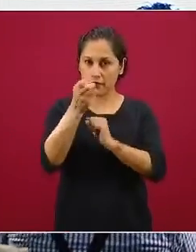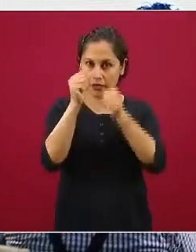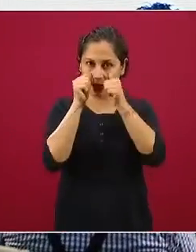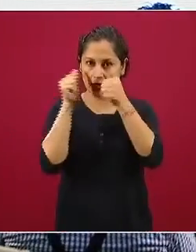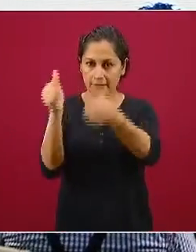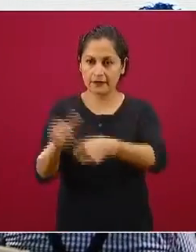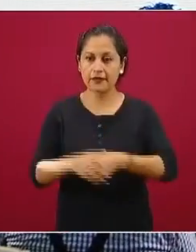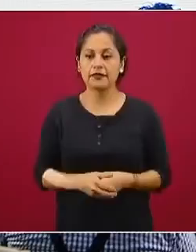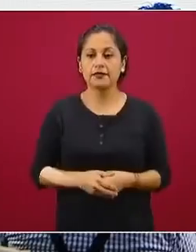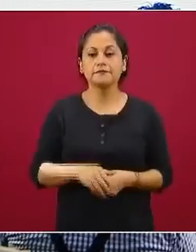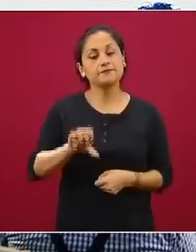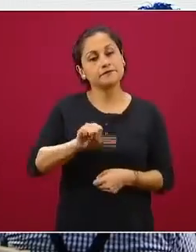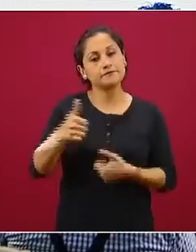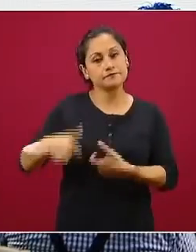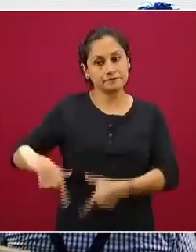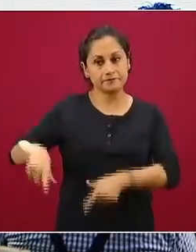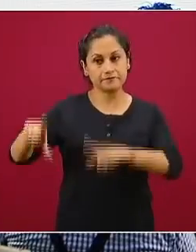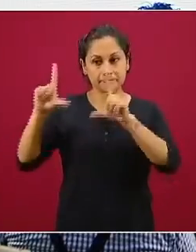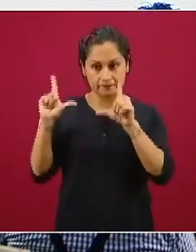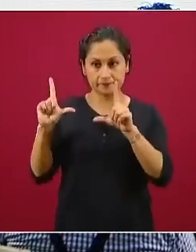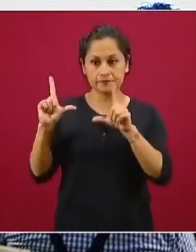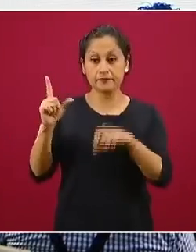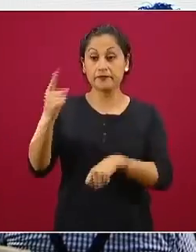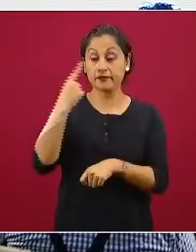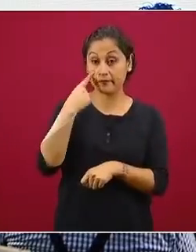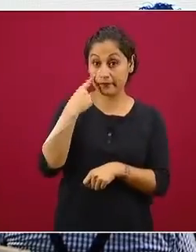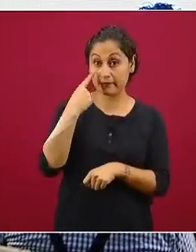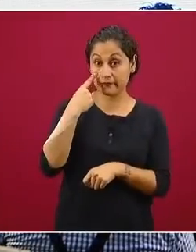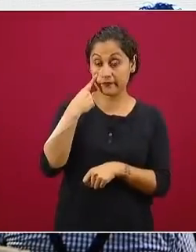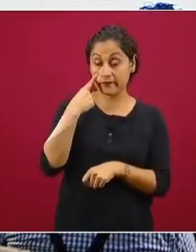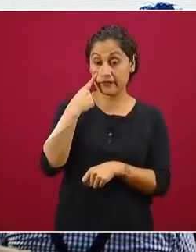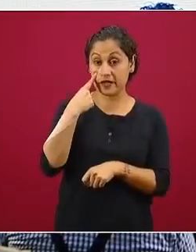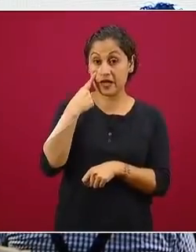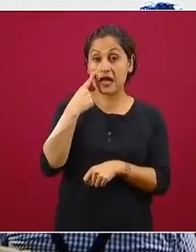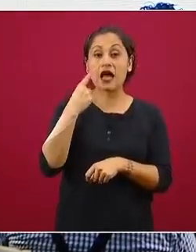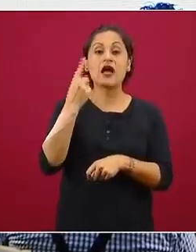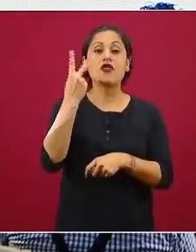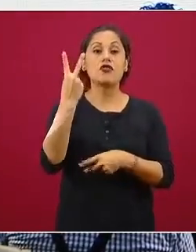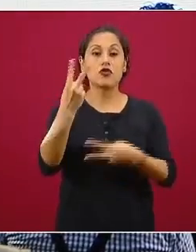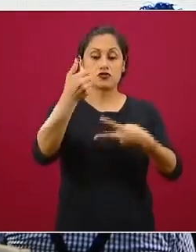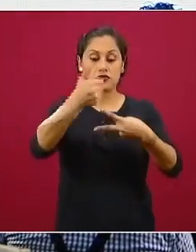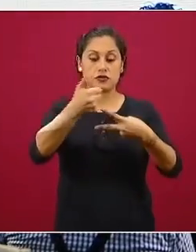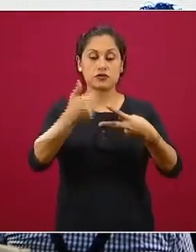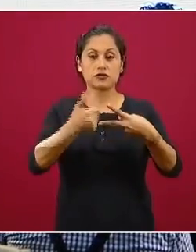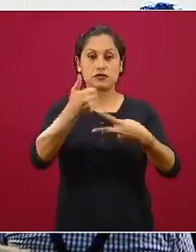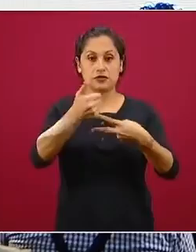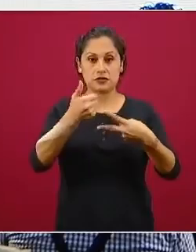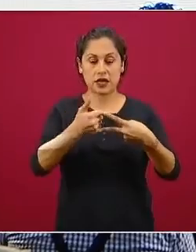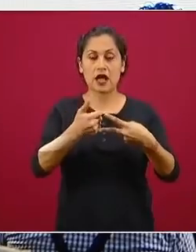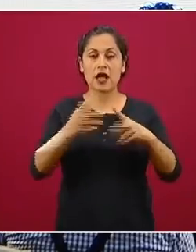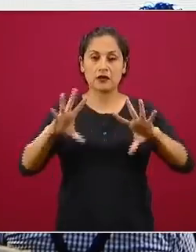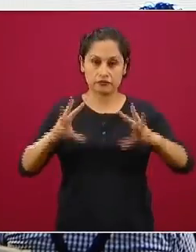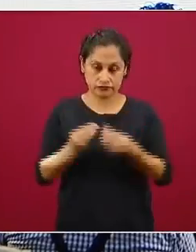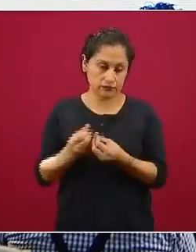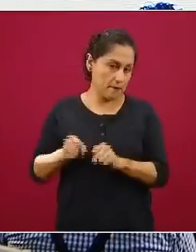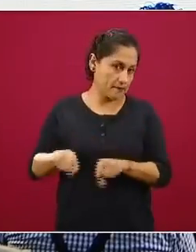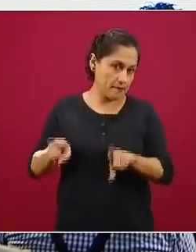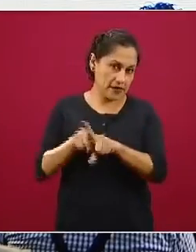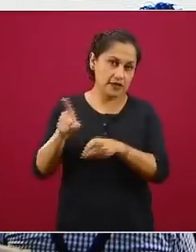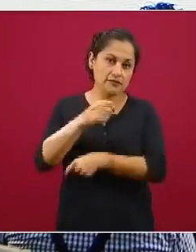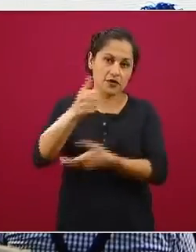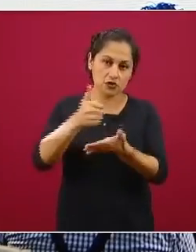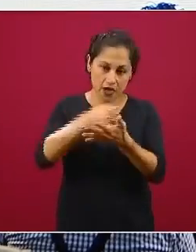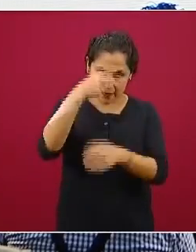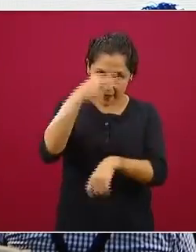la secuencia va a ser esta. En la primera vemos para cada localidad, aquí es Valle de México, los casos nuevos confirmados,